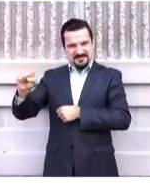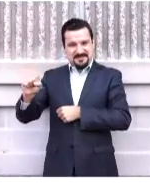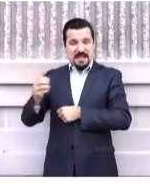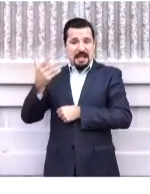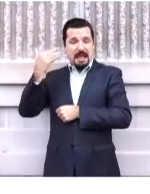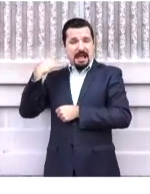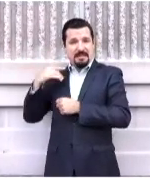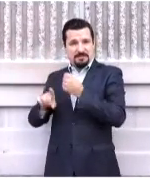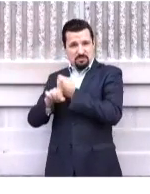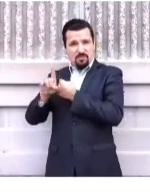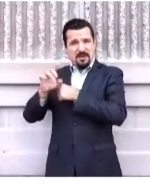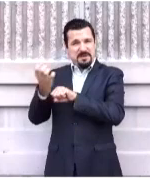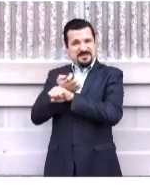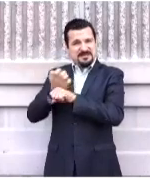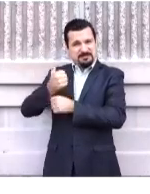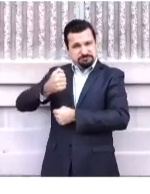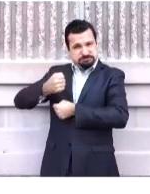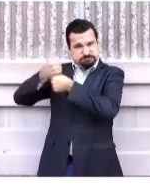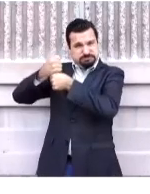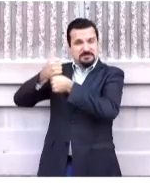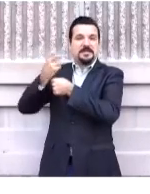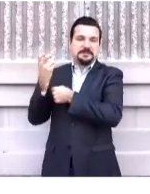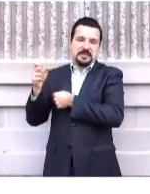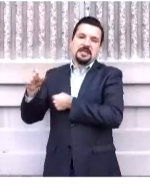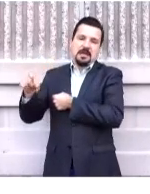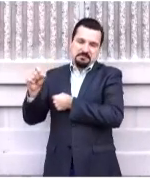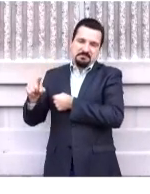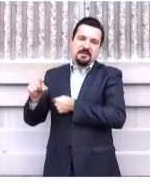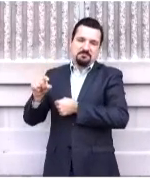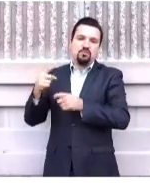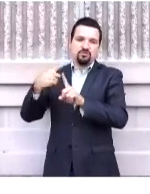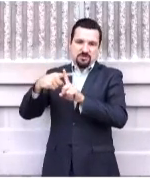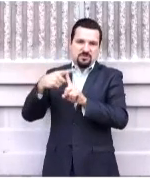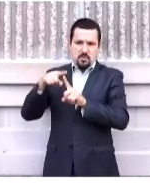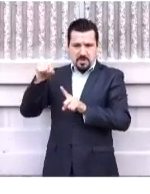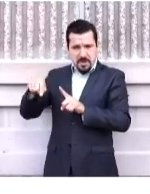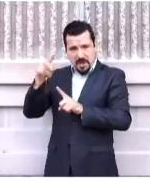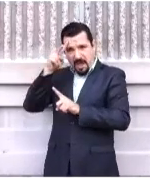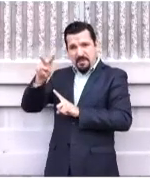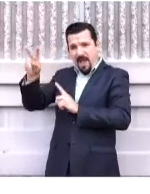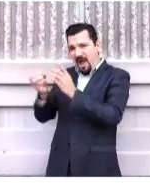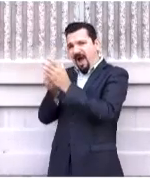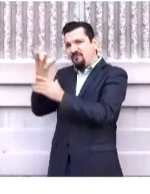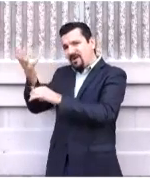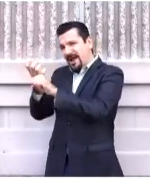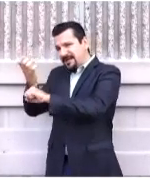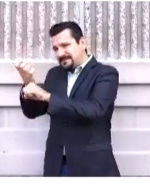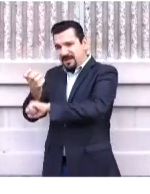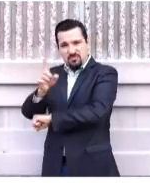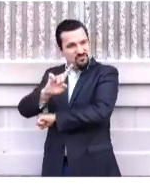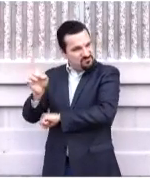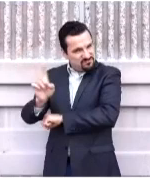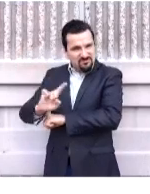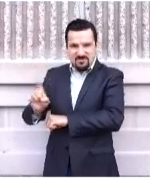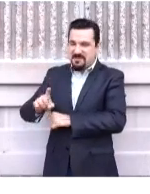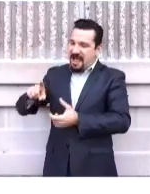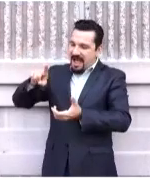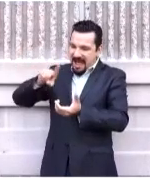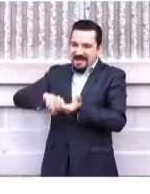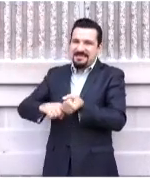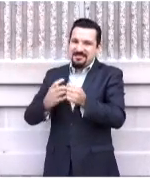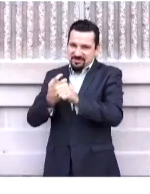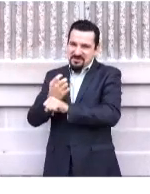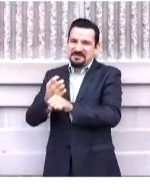antecedente de hipertensión arterial. No se documentaron viajes fuera del estado, lo que confirma la evidencia